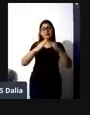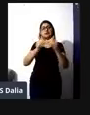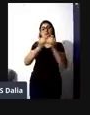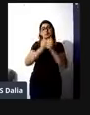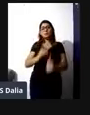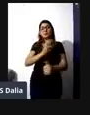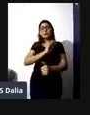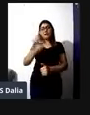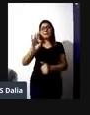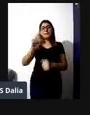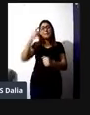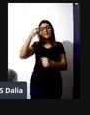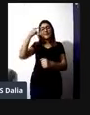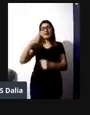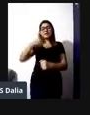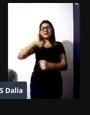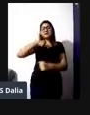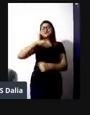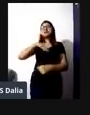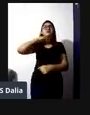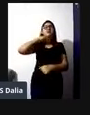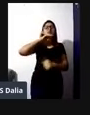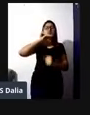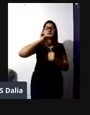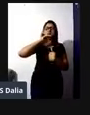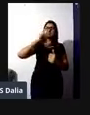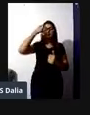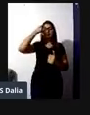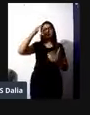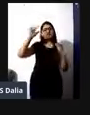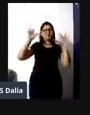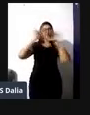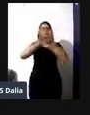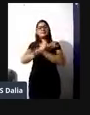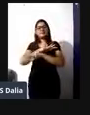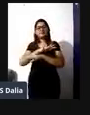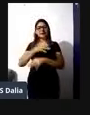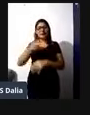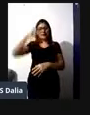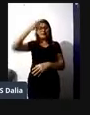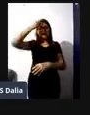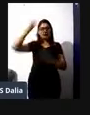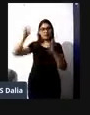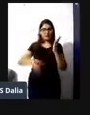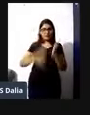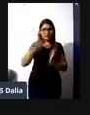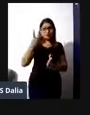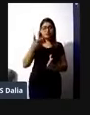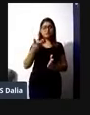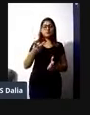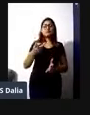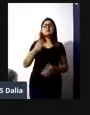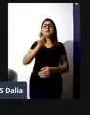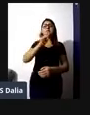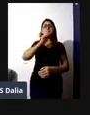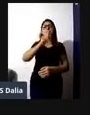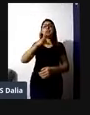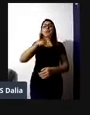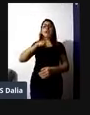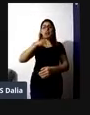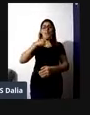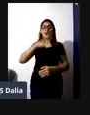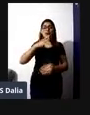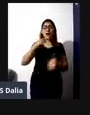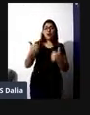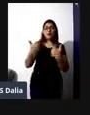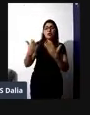reaprender. Pero también está el otro lado de la moneda, una realidad alterna que mucha gente no